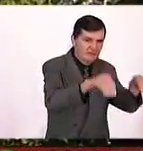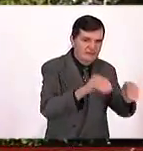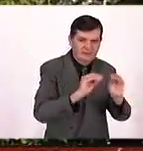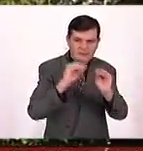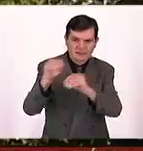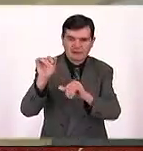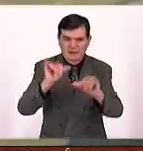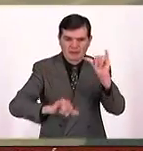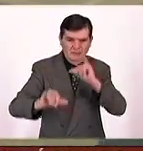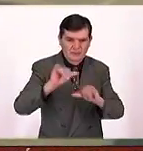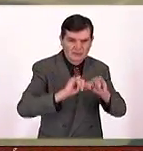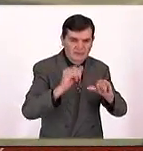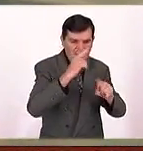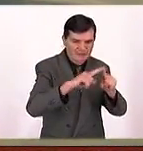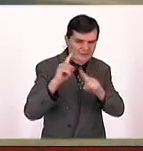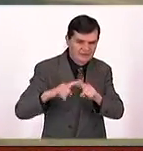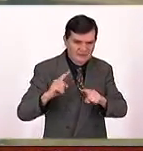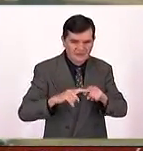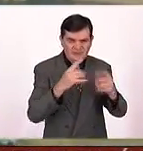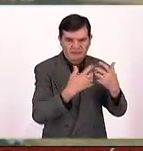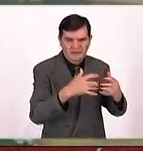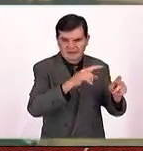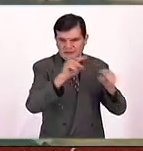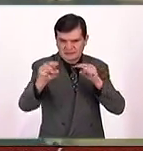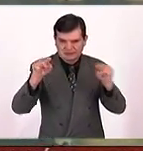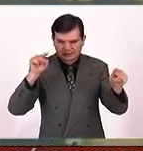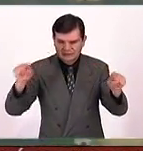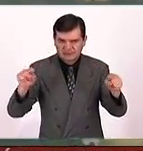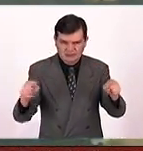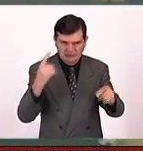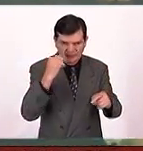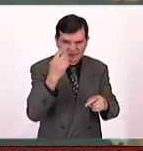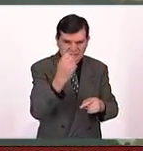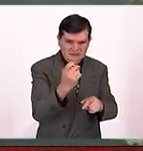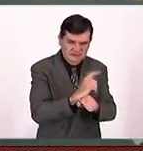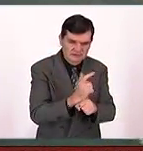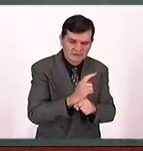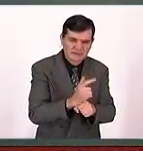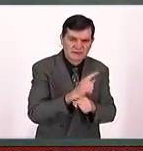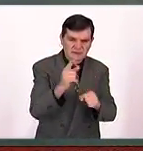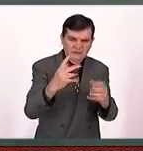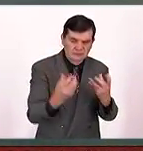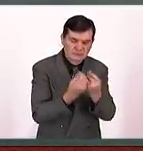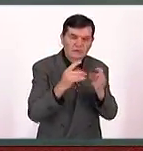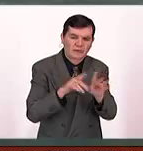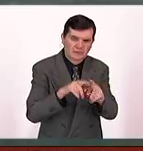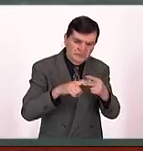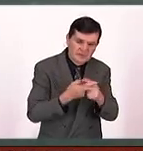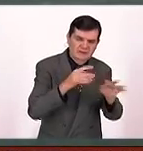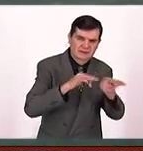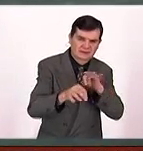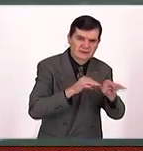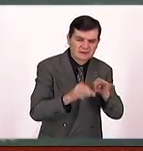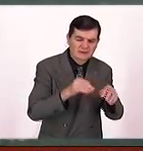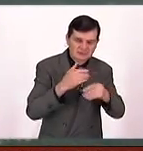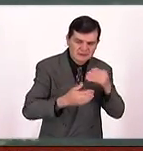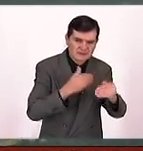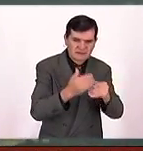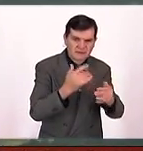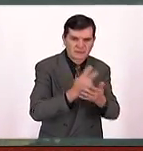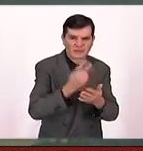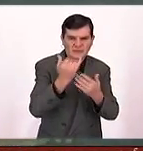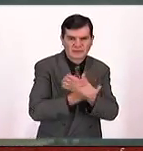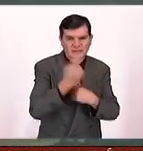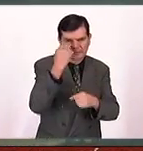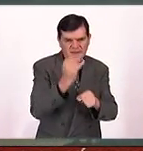diferentes laboratorios de diferentes entidades participantes de esta licenciatura y comenzaría a trabajar directamente en